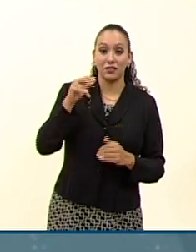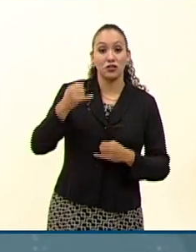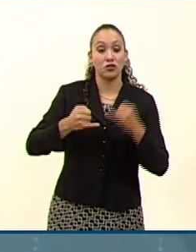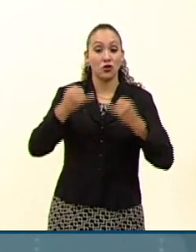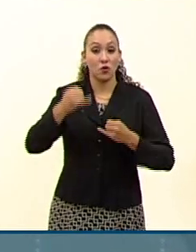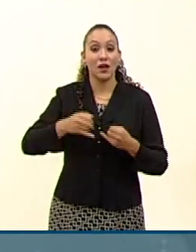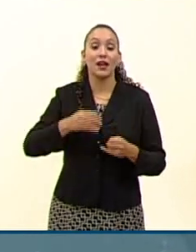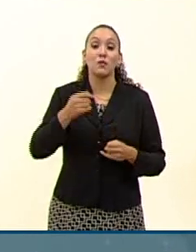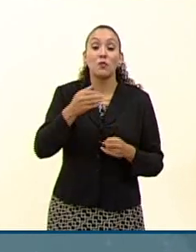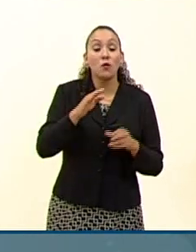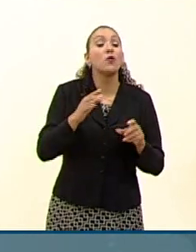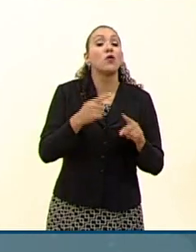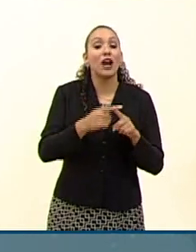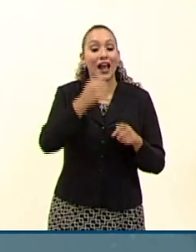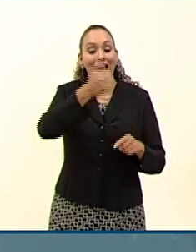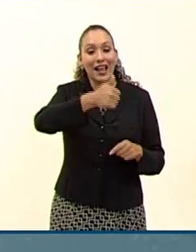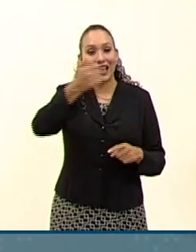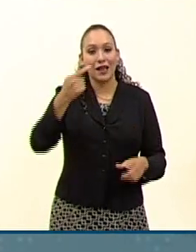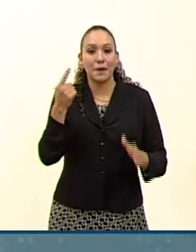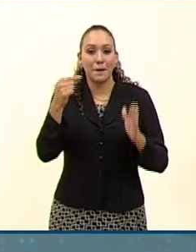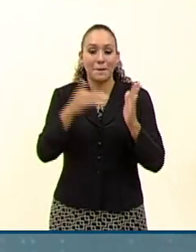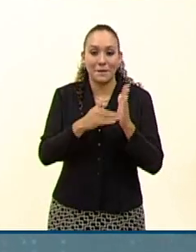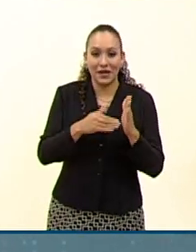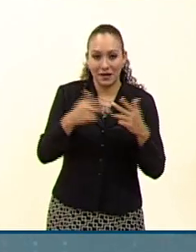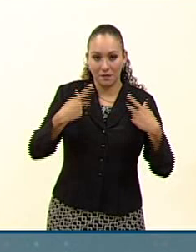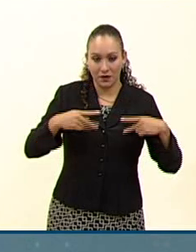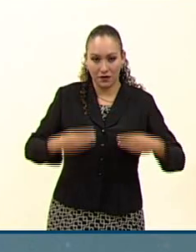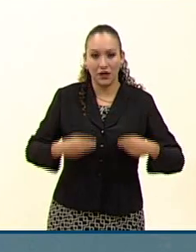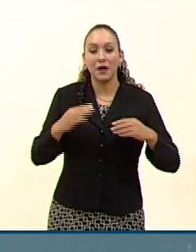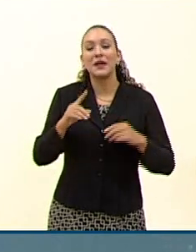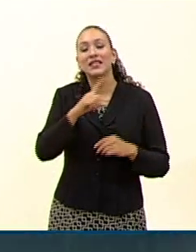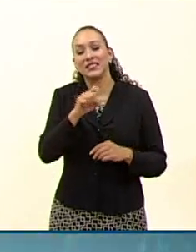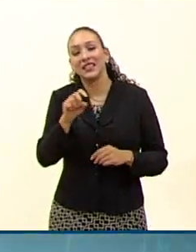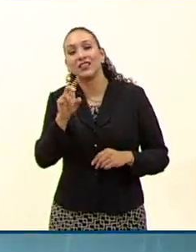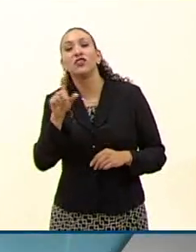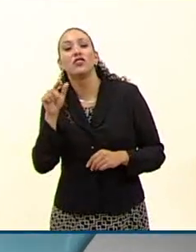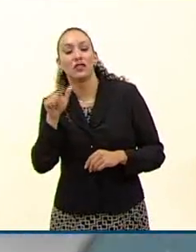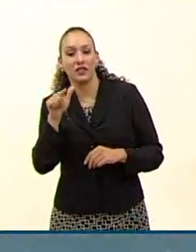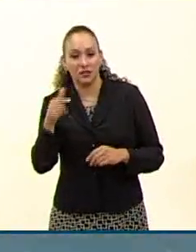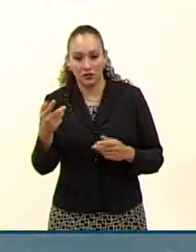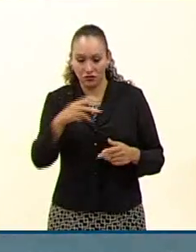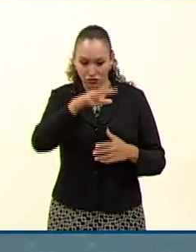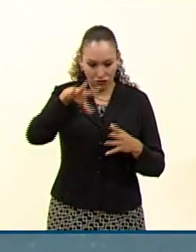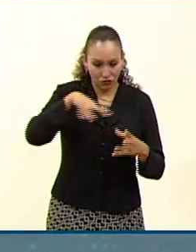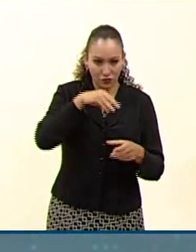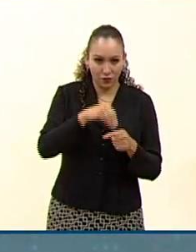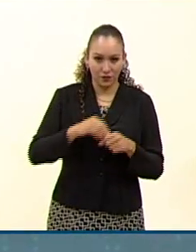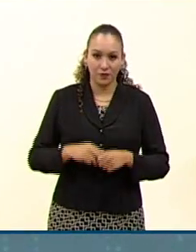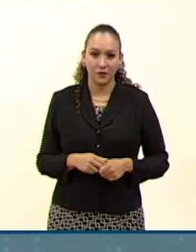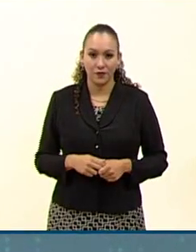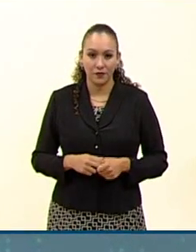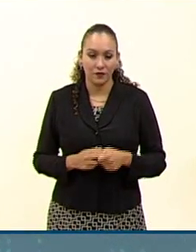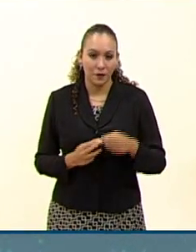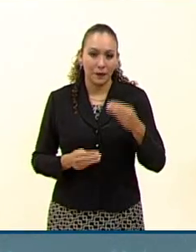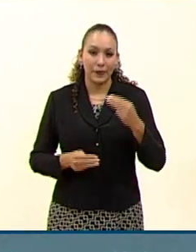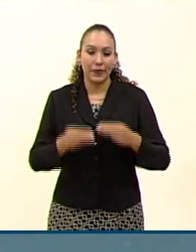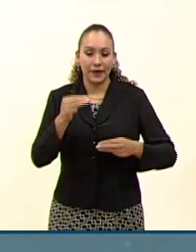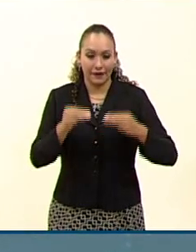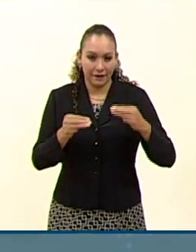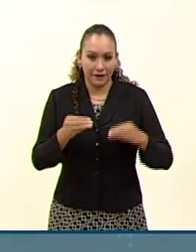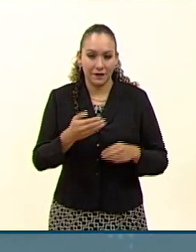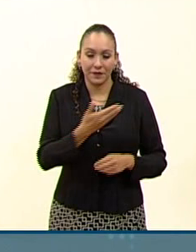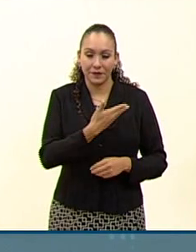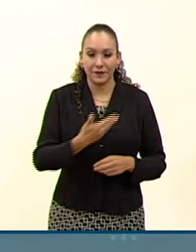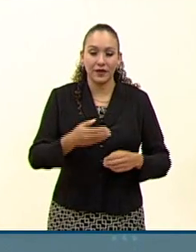cada 1,000 habitantes, es decir, cerca de 800 en la entidad. La magistrada presidenta del Poder